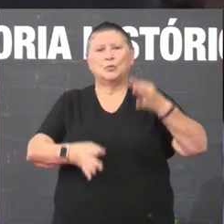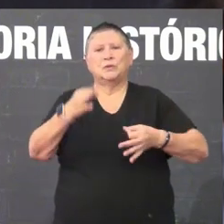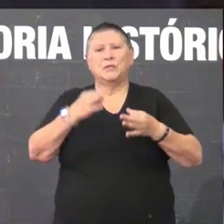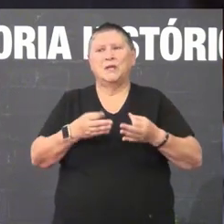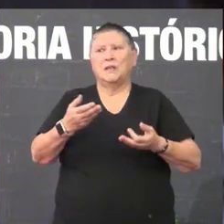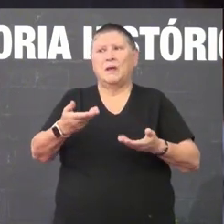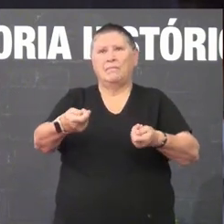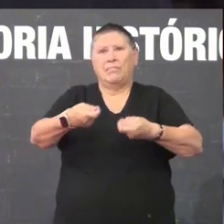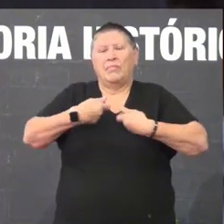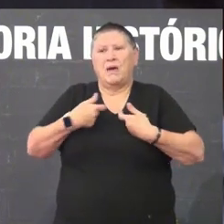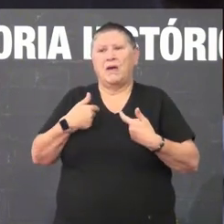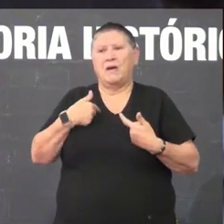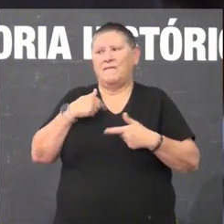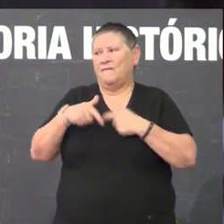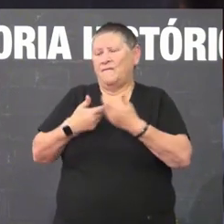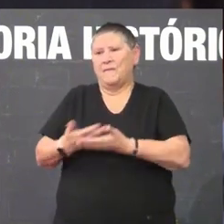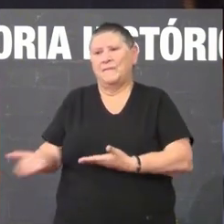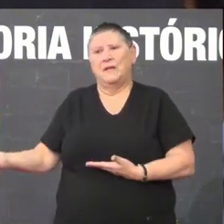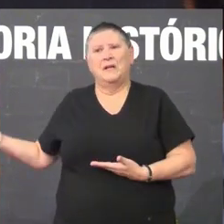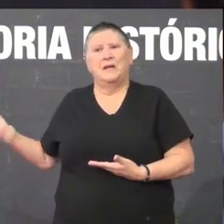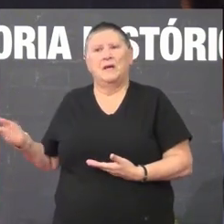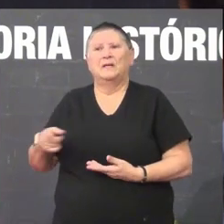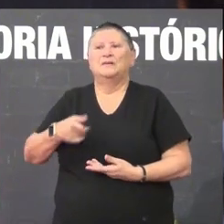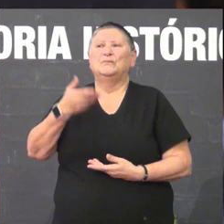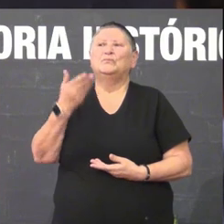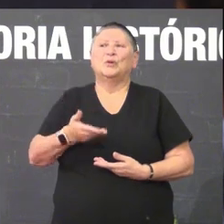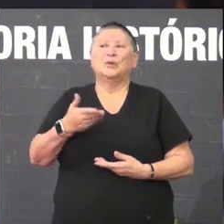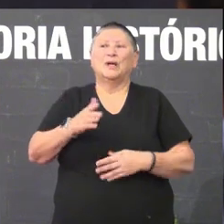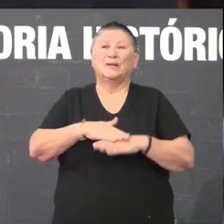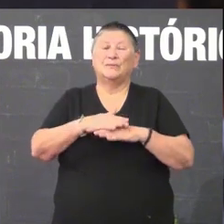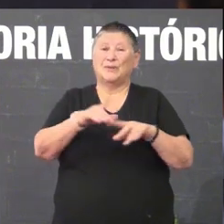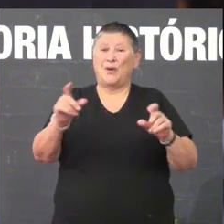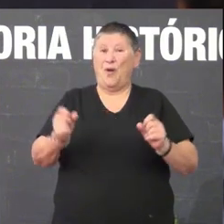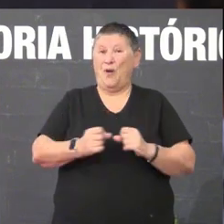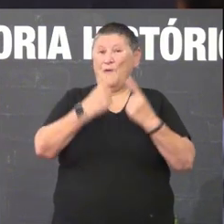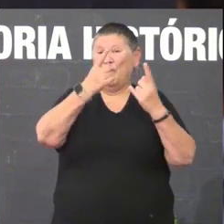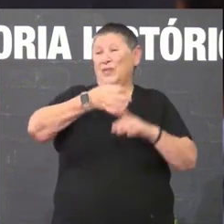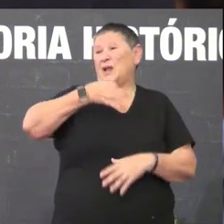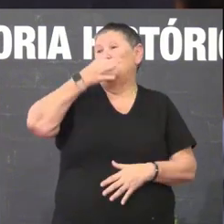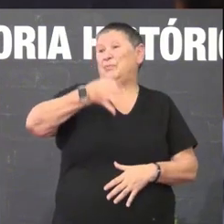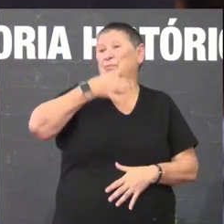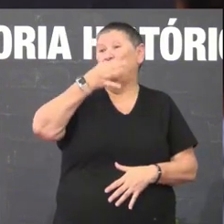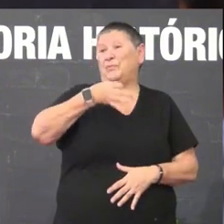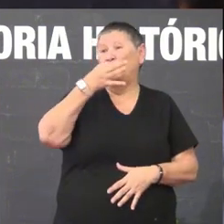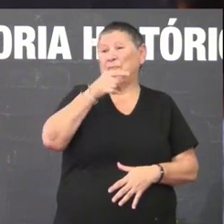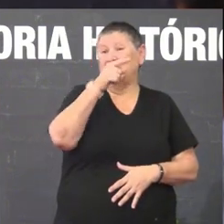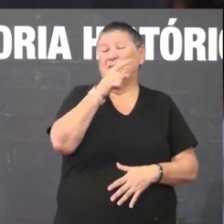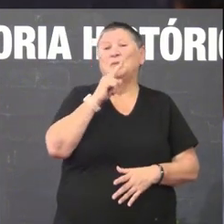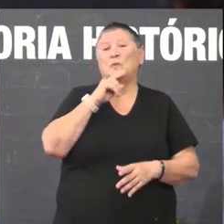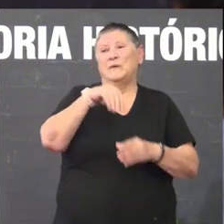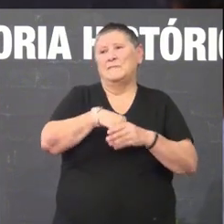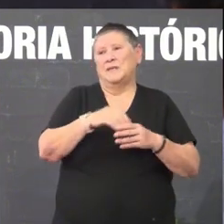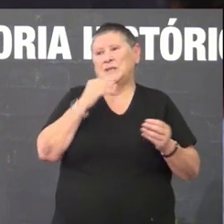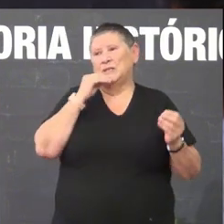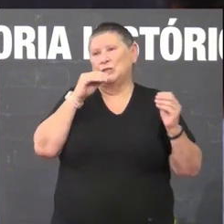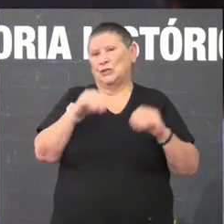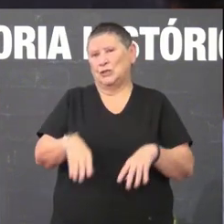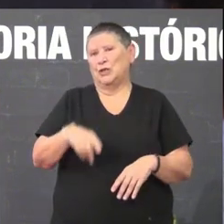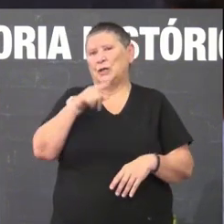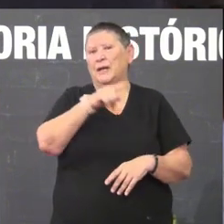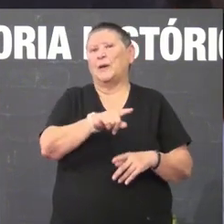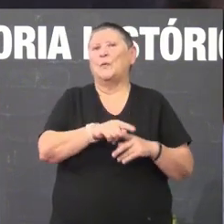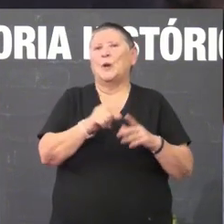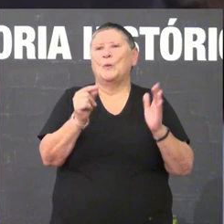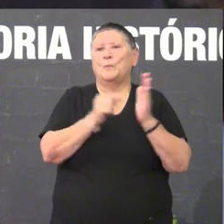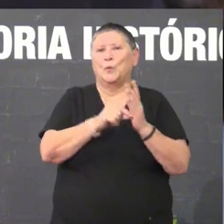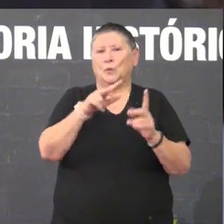es importante sobre todo por el relato oficial que mantiene sobre la historia ese es un poco el punto de bueno que yo